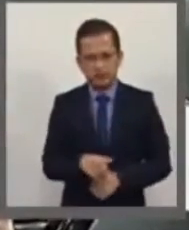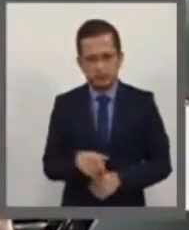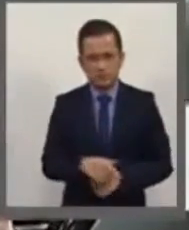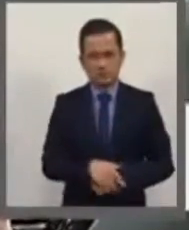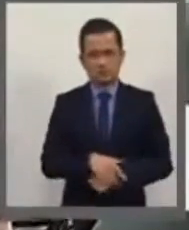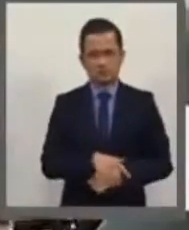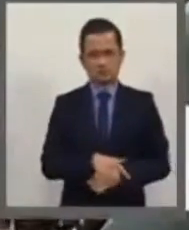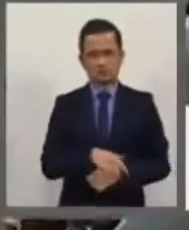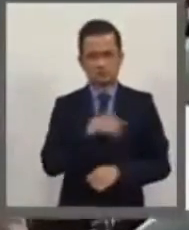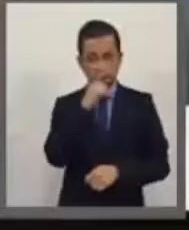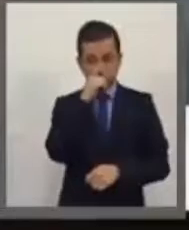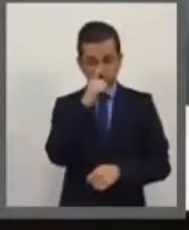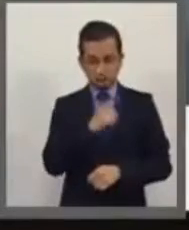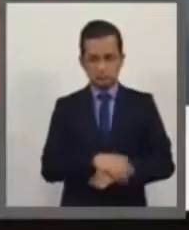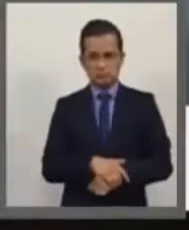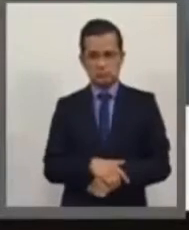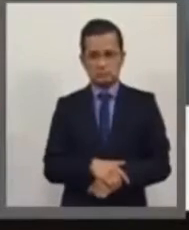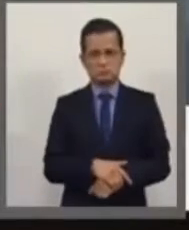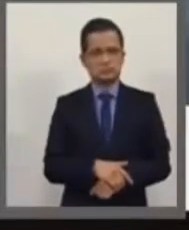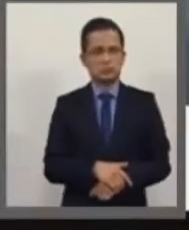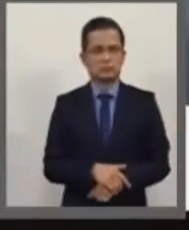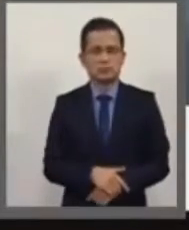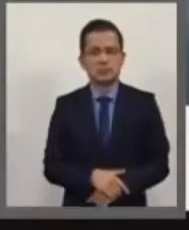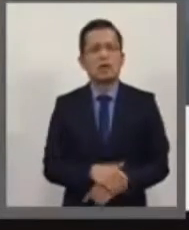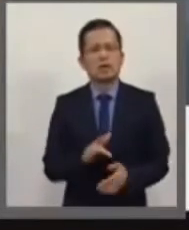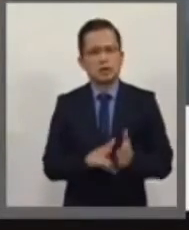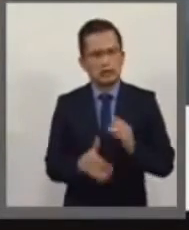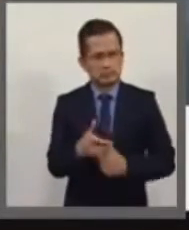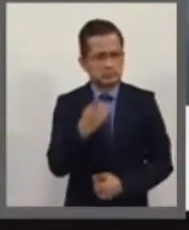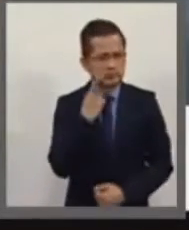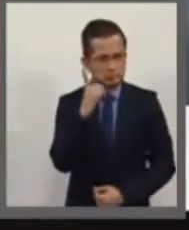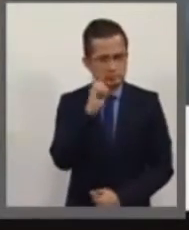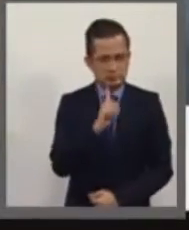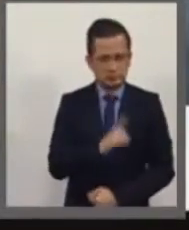intervención. Unidos. Eso es todo. Gracias, presidente. Diputada. Transmite.